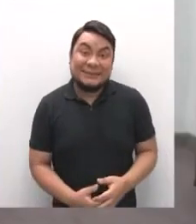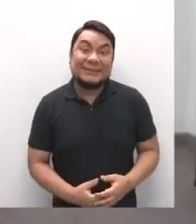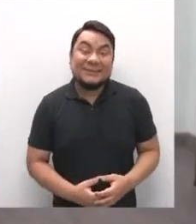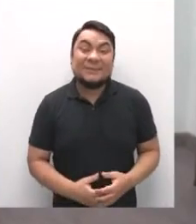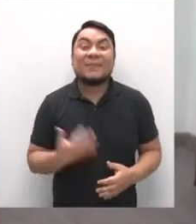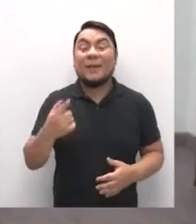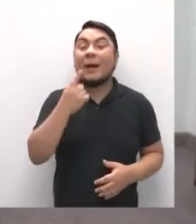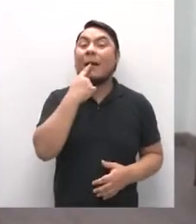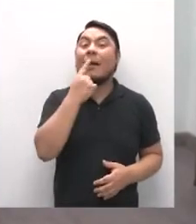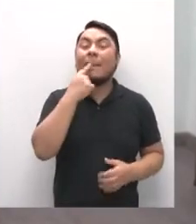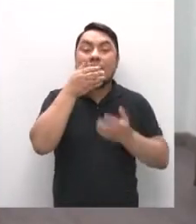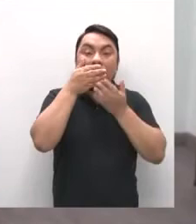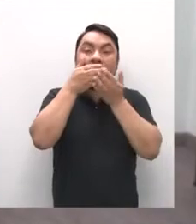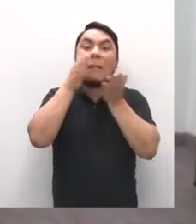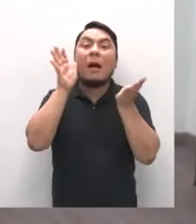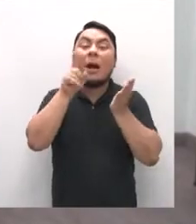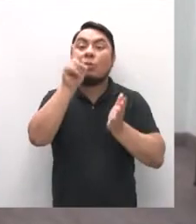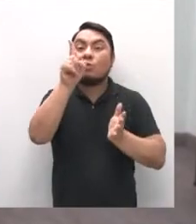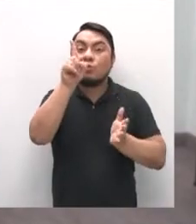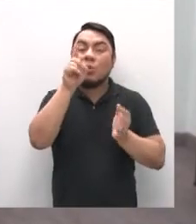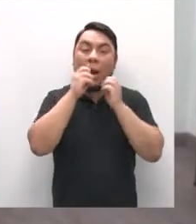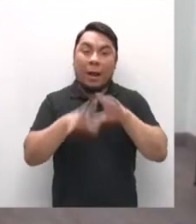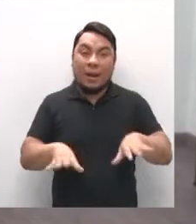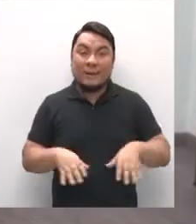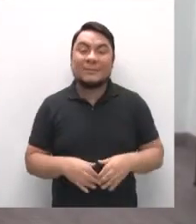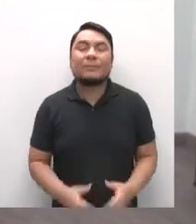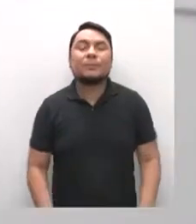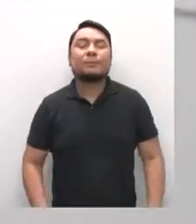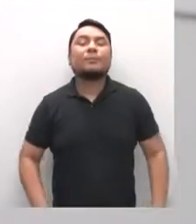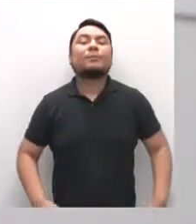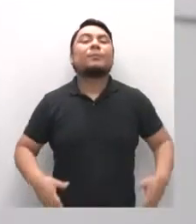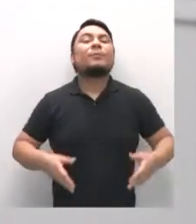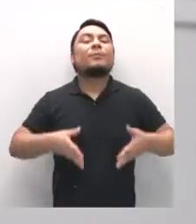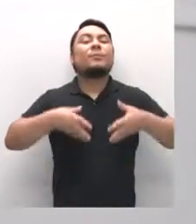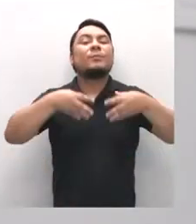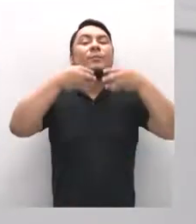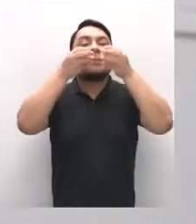Ahora con la boca abierta en un solo tiempo, vamos.